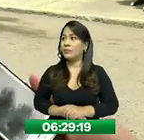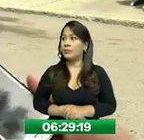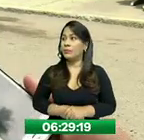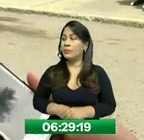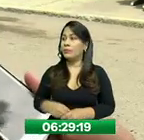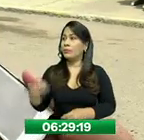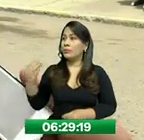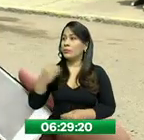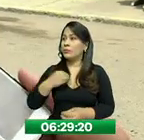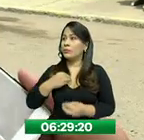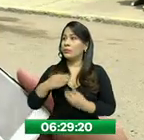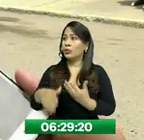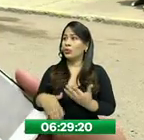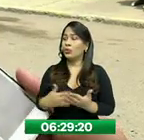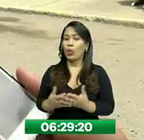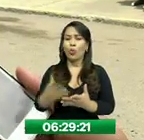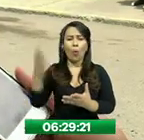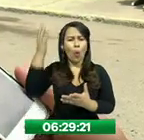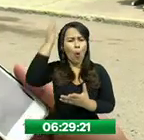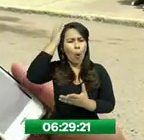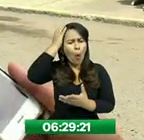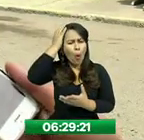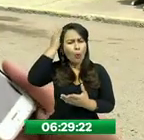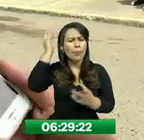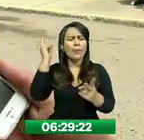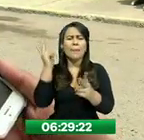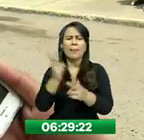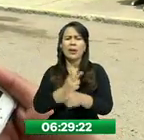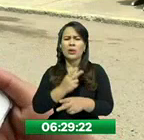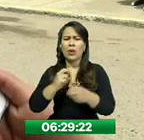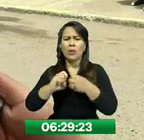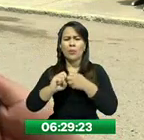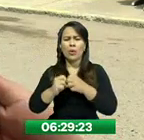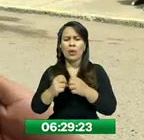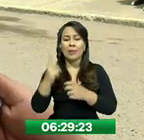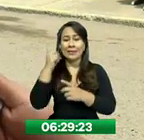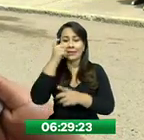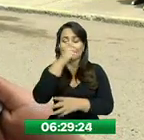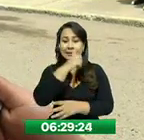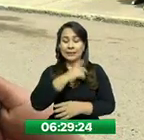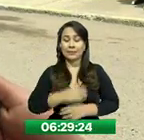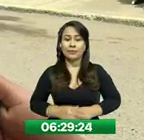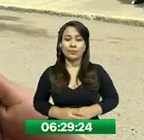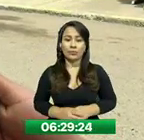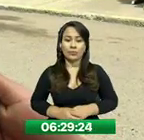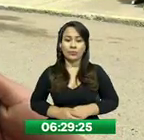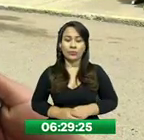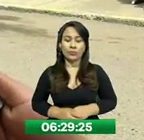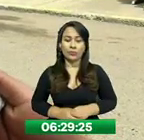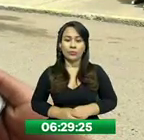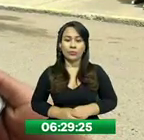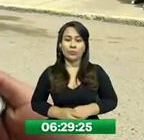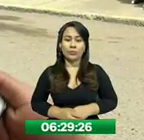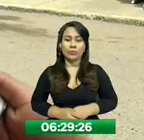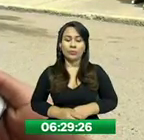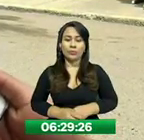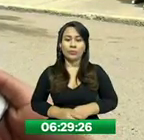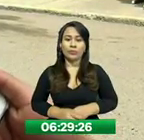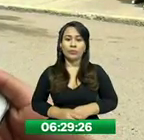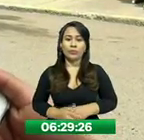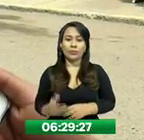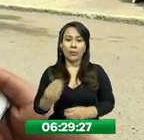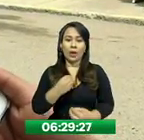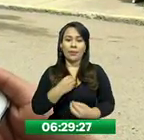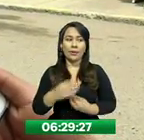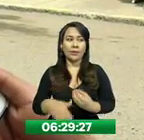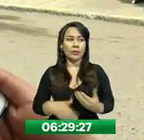derecho. Contusiones a nivel de la cara, pómulo, periorbitaria. Está siendo